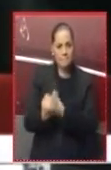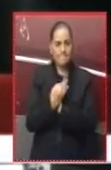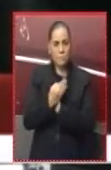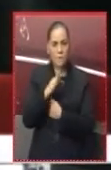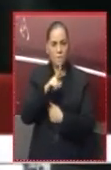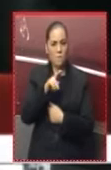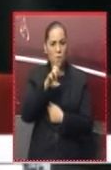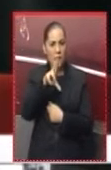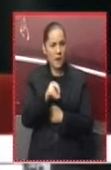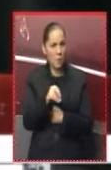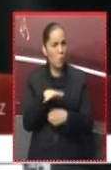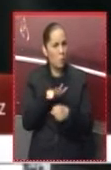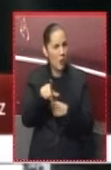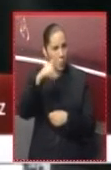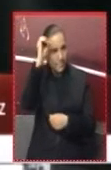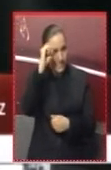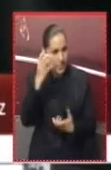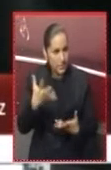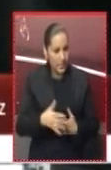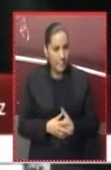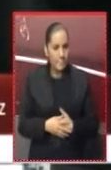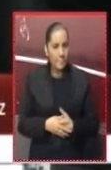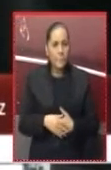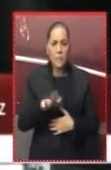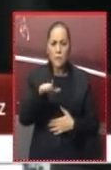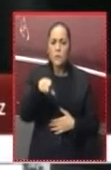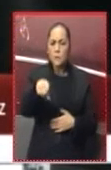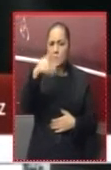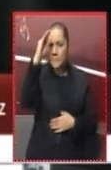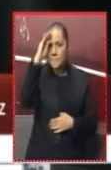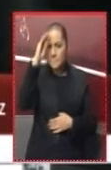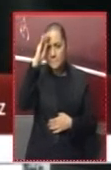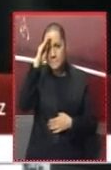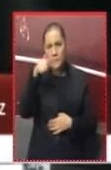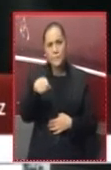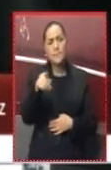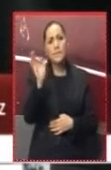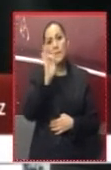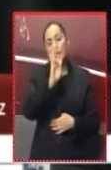¿Cuál sería su posición en caso de ser